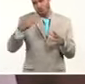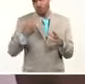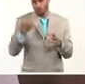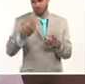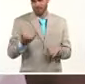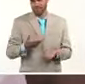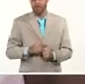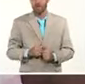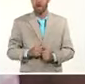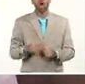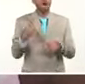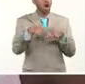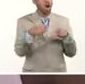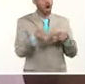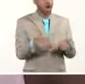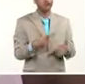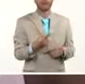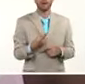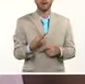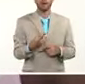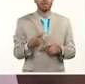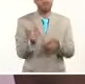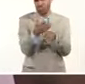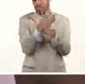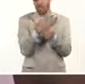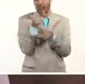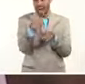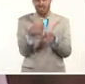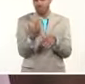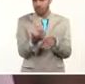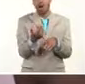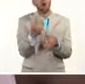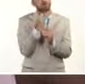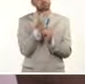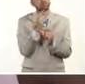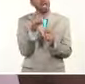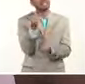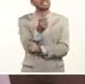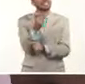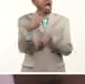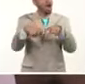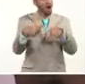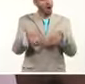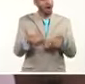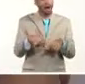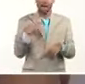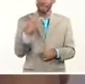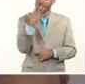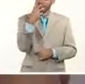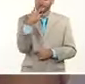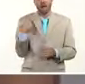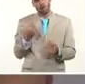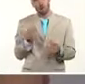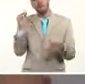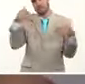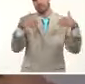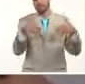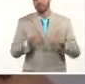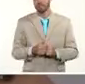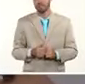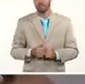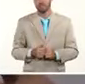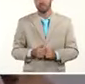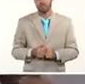estado en otras, una que se llama Berripio, todas con un mensaje universal bastante amplio, por eso es que me ha gustado participar en ellas. Me gusta que es la